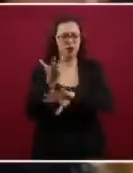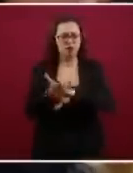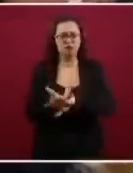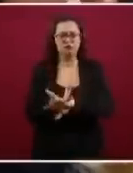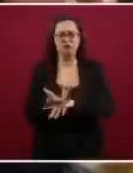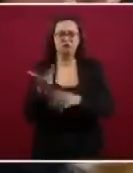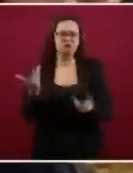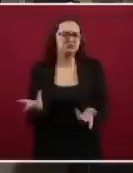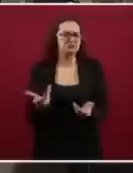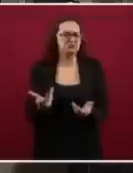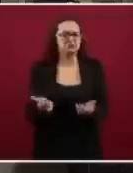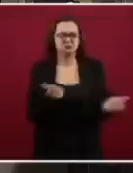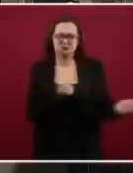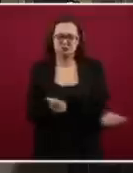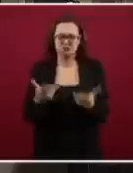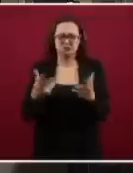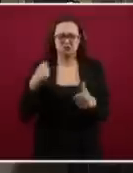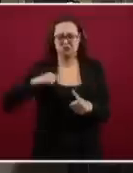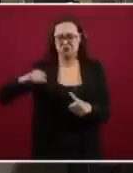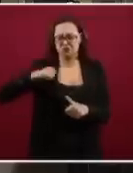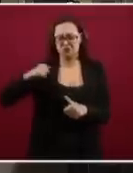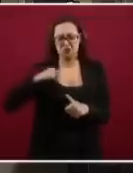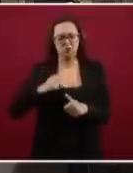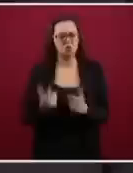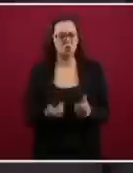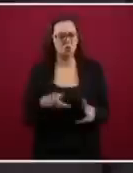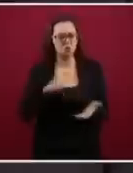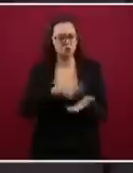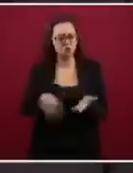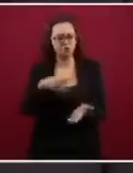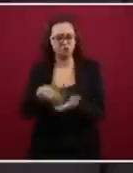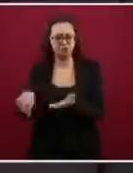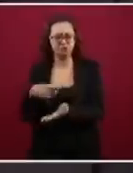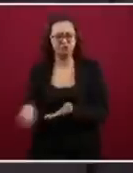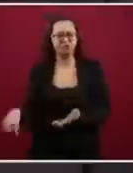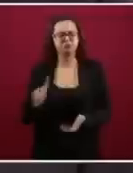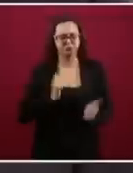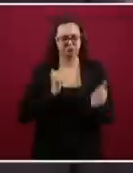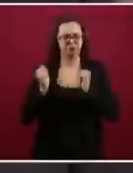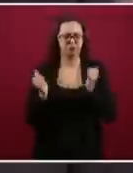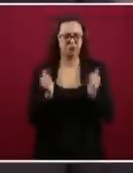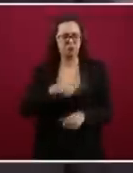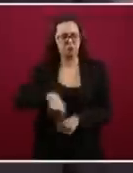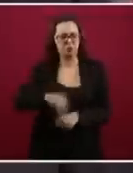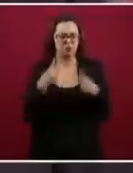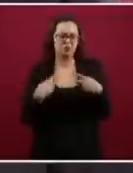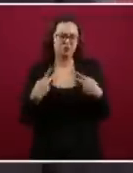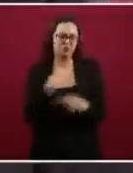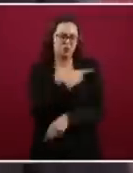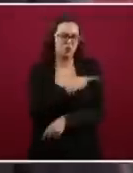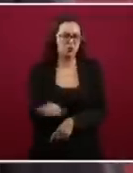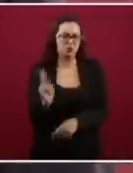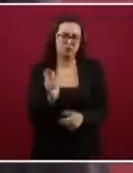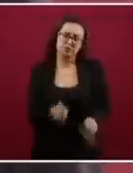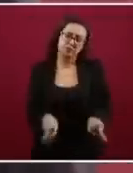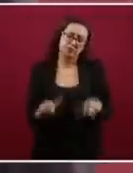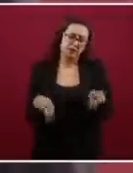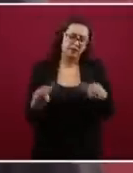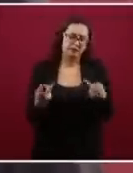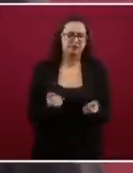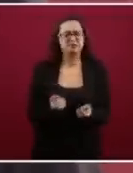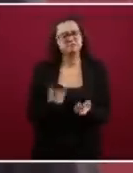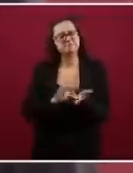norteamericanos, que les compran las piezas a muchos mexicanos de escasos recursos. Gracias, presidente. Bueno, es un